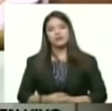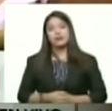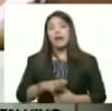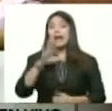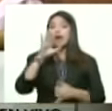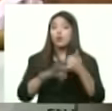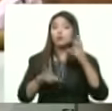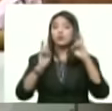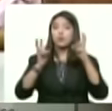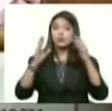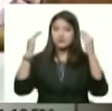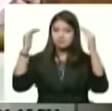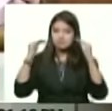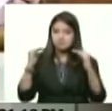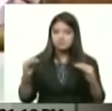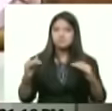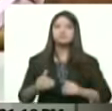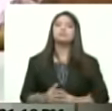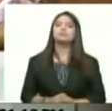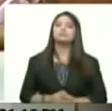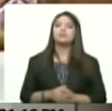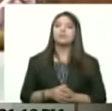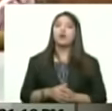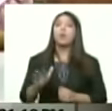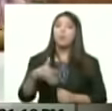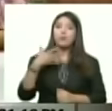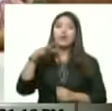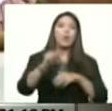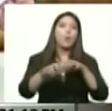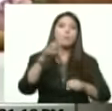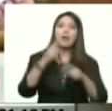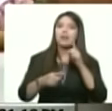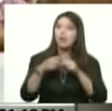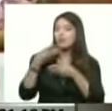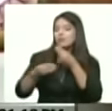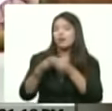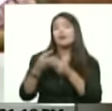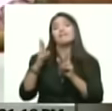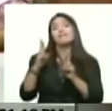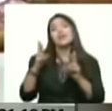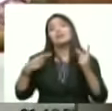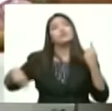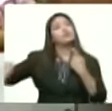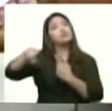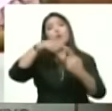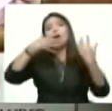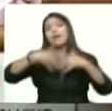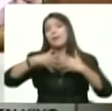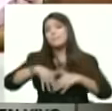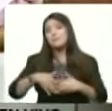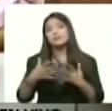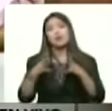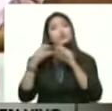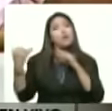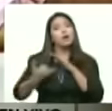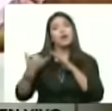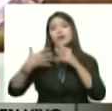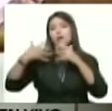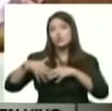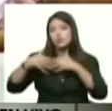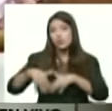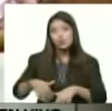último punto, señor presidente, el acceso a las materias primas. También es un anhelo de todo el sector exportador y todas las industrias que procesan